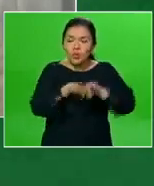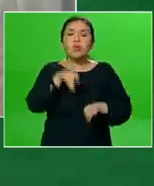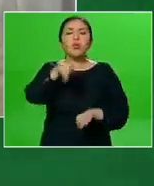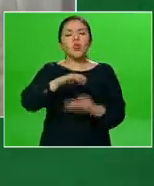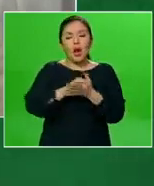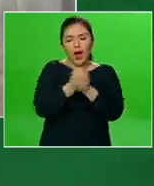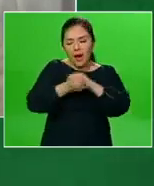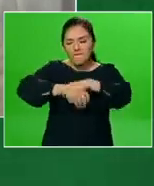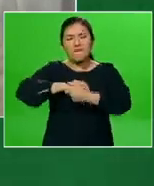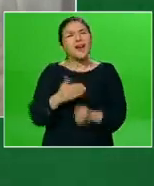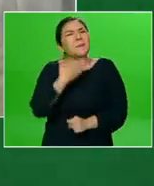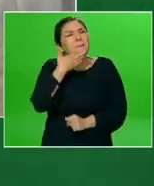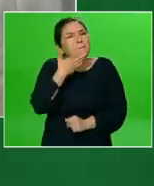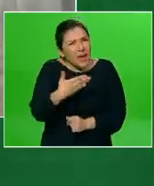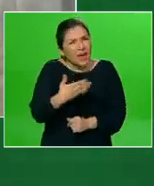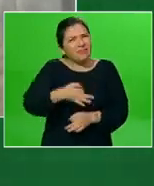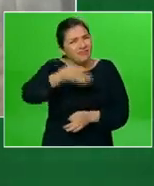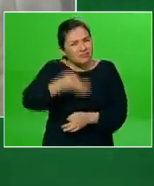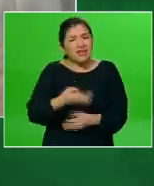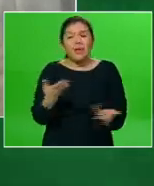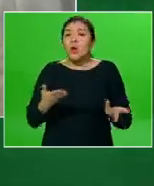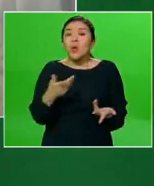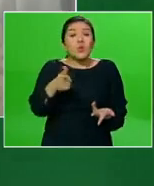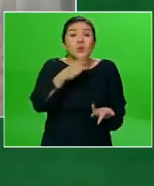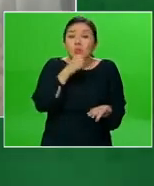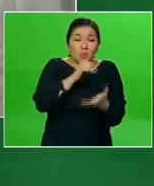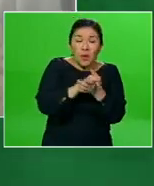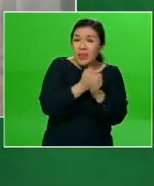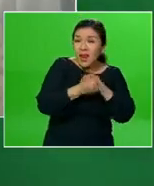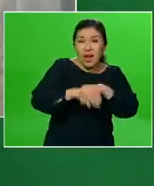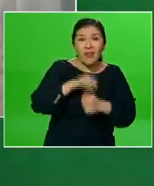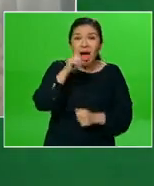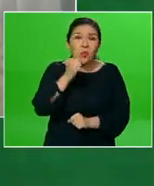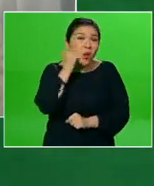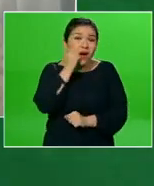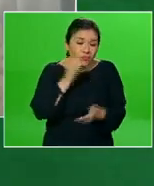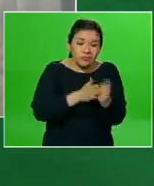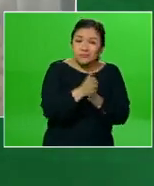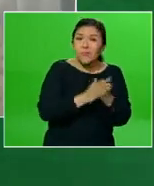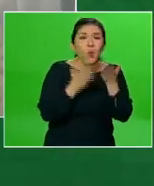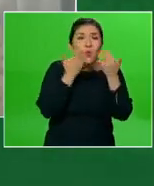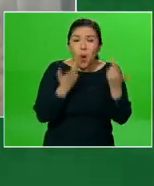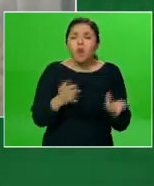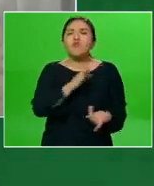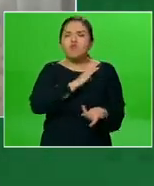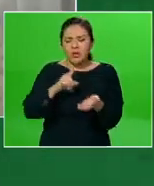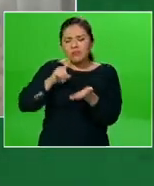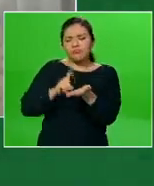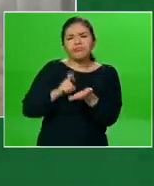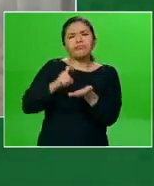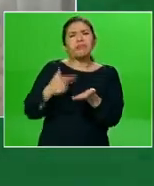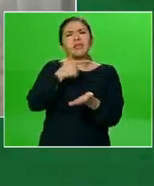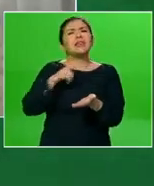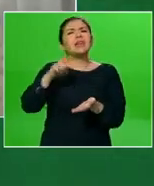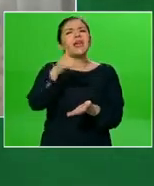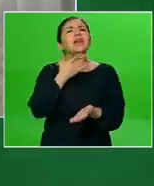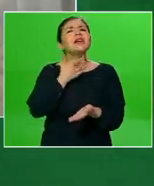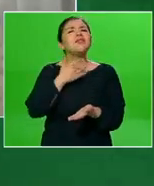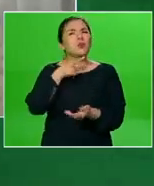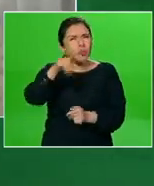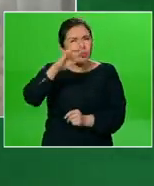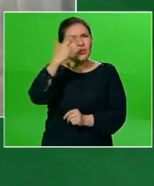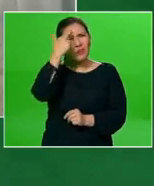lavado de manos si no puedo lavar mis manos con agua y jabón pues el tener recuerden el